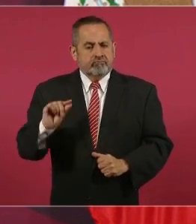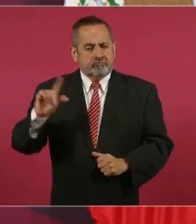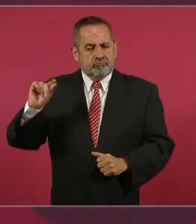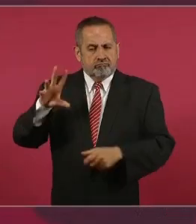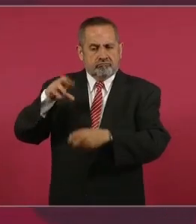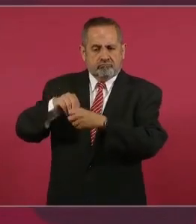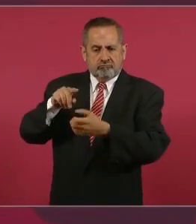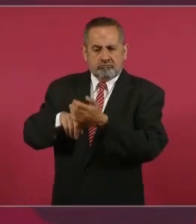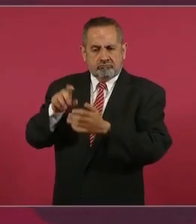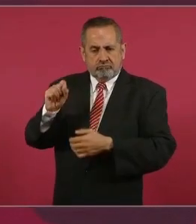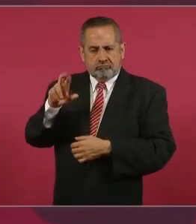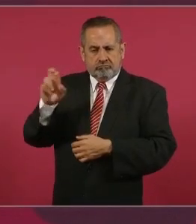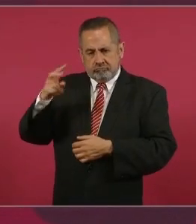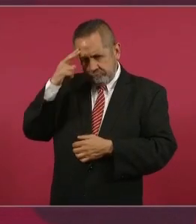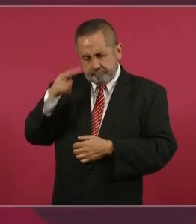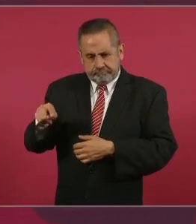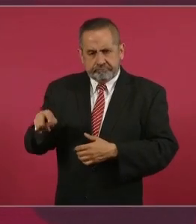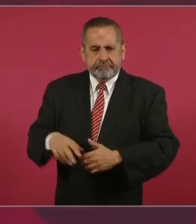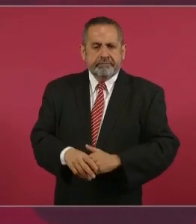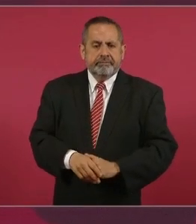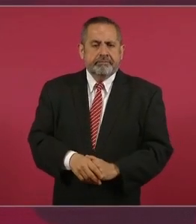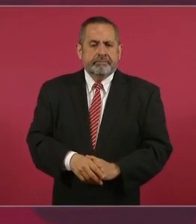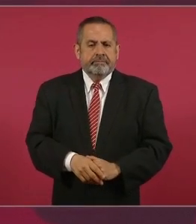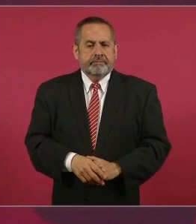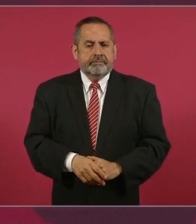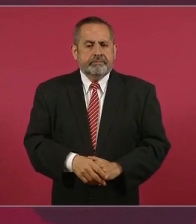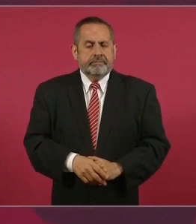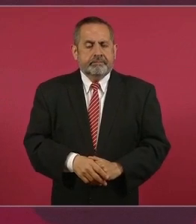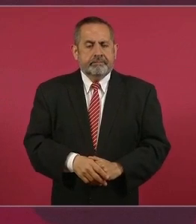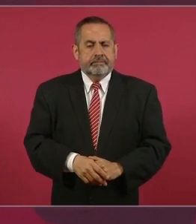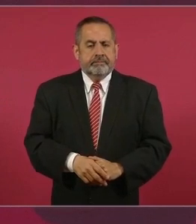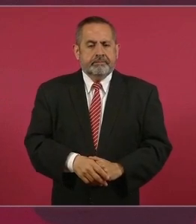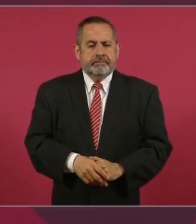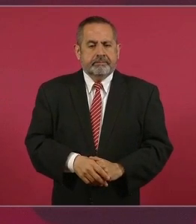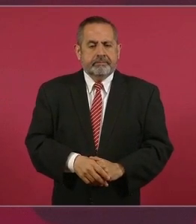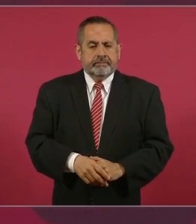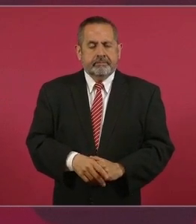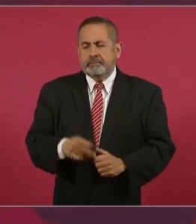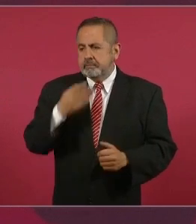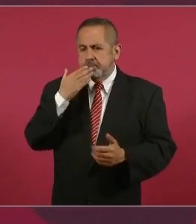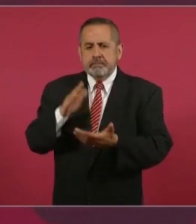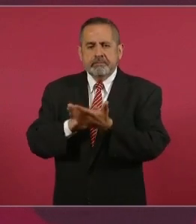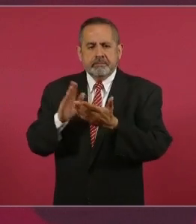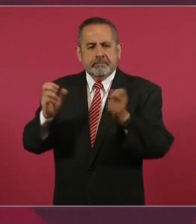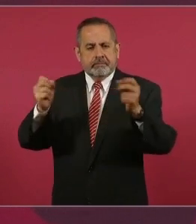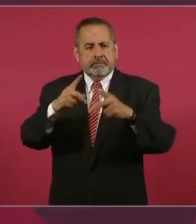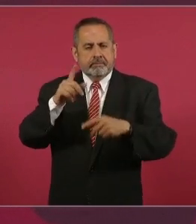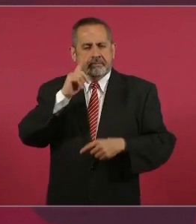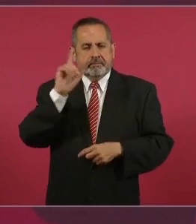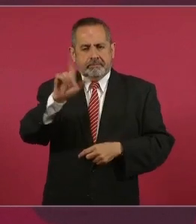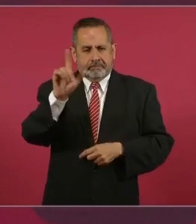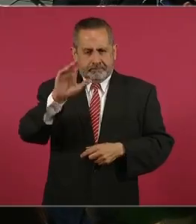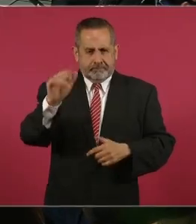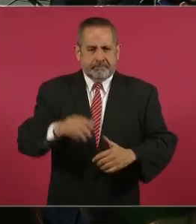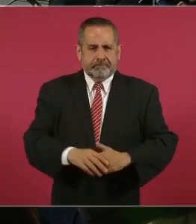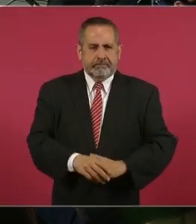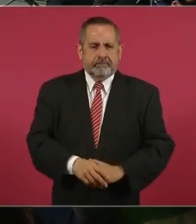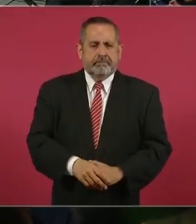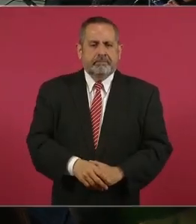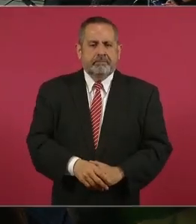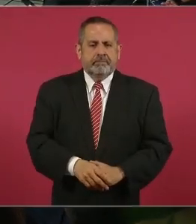diplomáticos mexicanos. Pues muy bien, nos vemos el lunes.